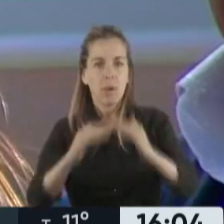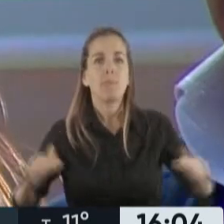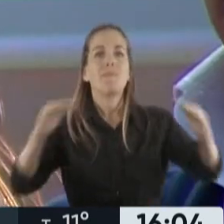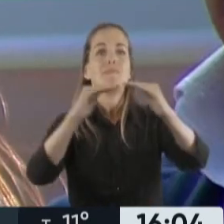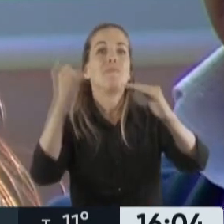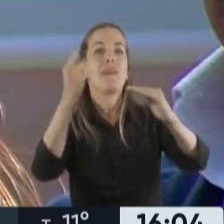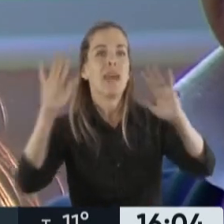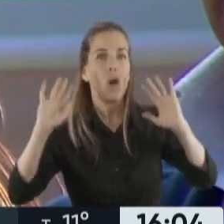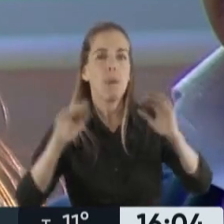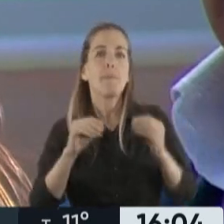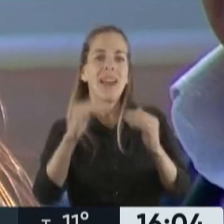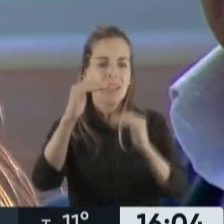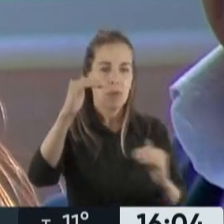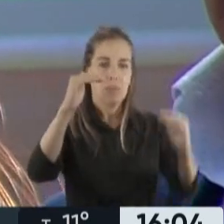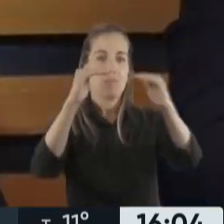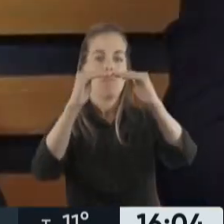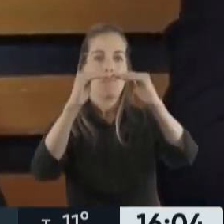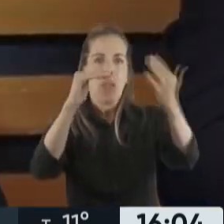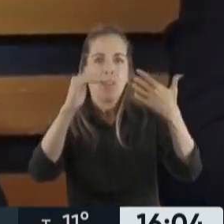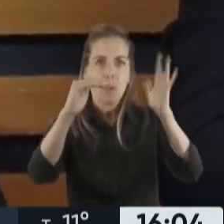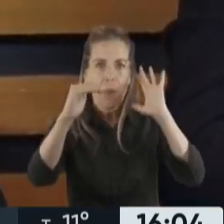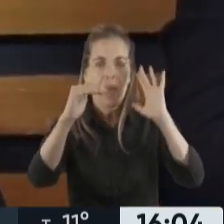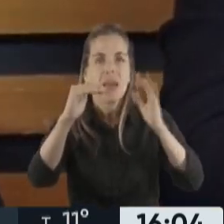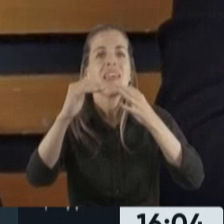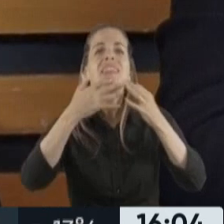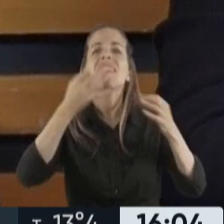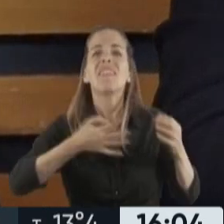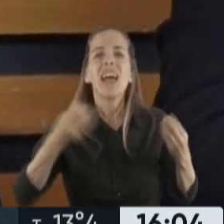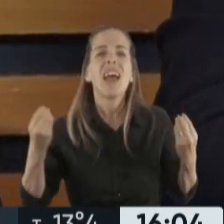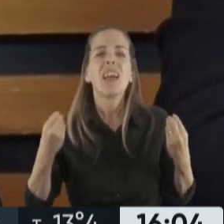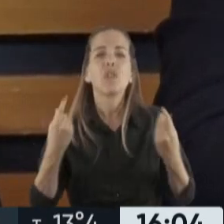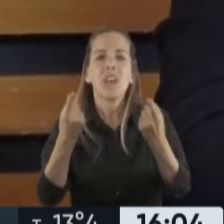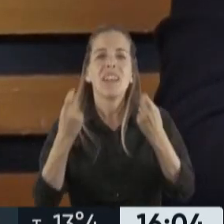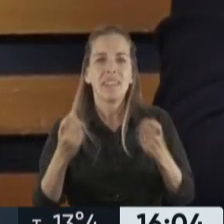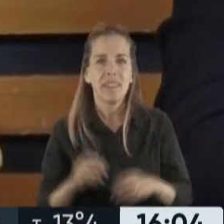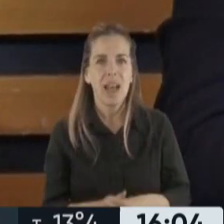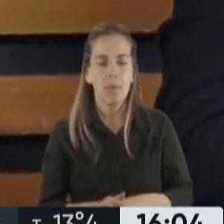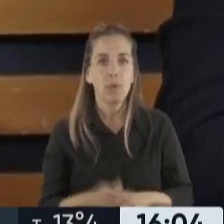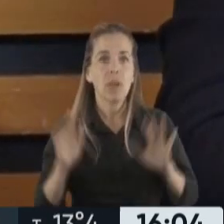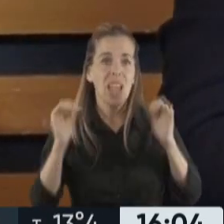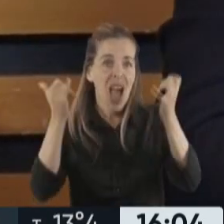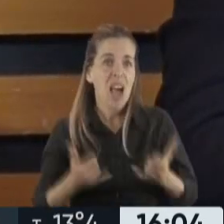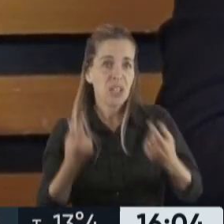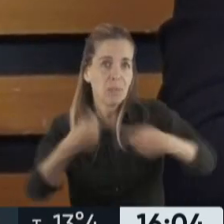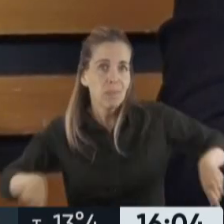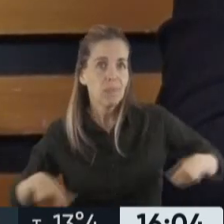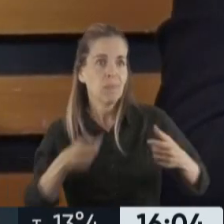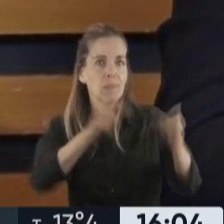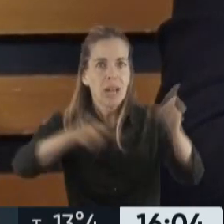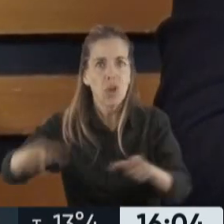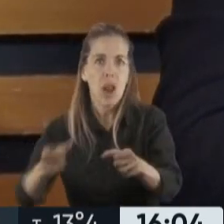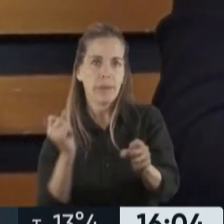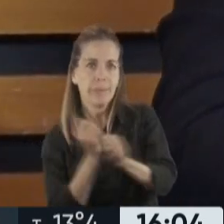que esto crezca, para que esto ocurra, la verdad lo que necesitamos es que haya recursos. ¿Para qué vamos a